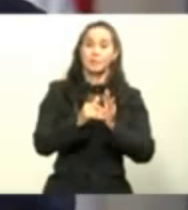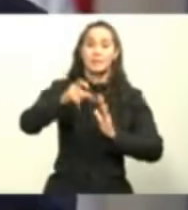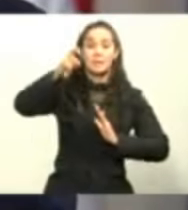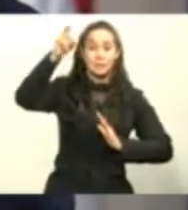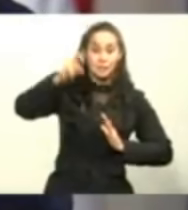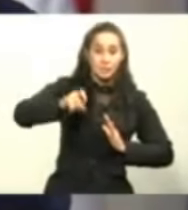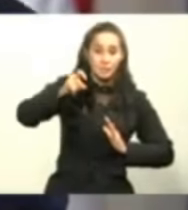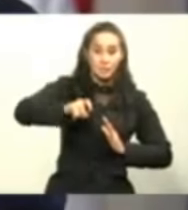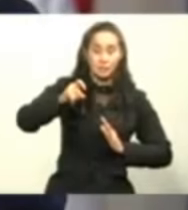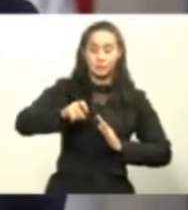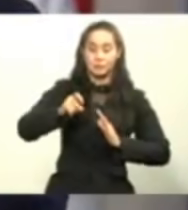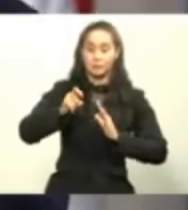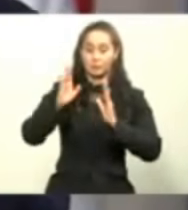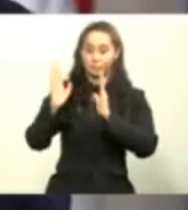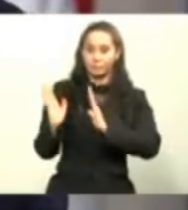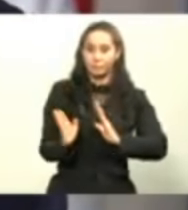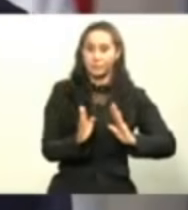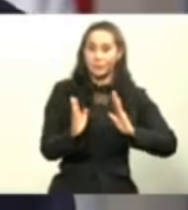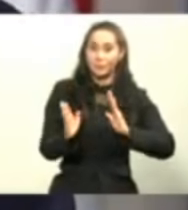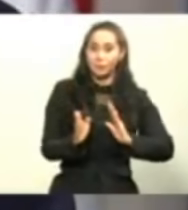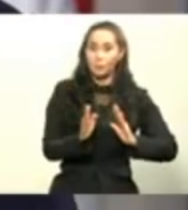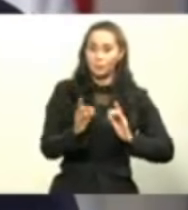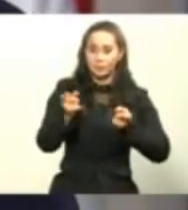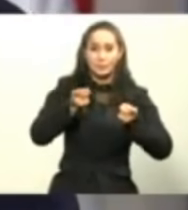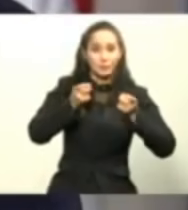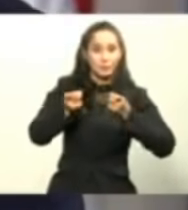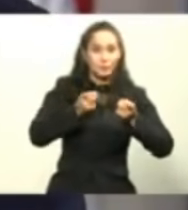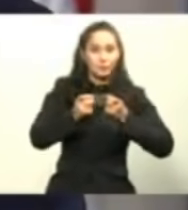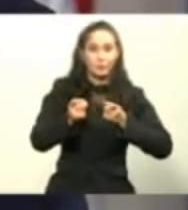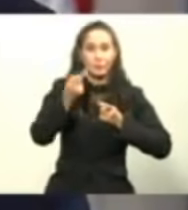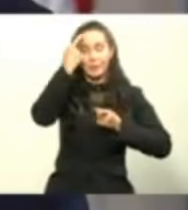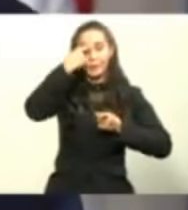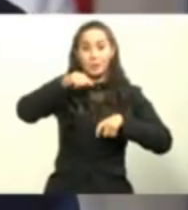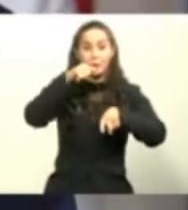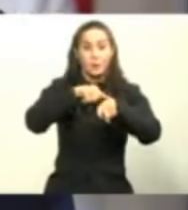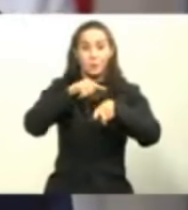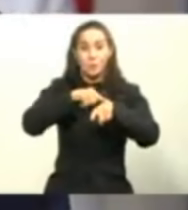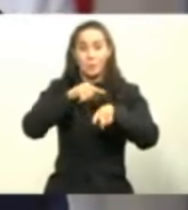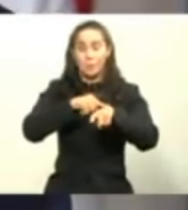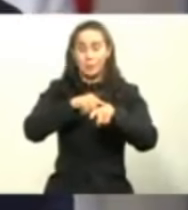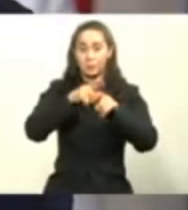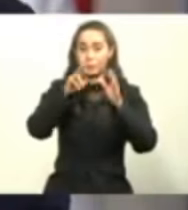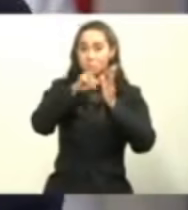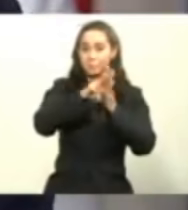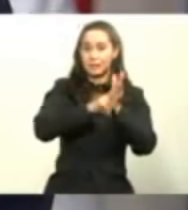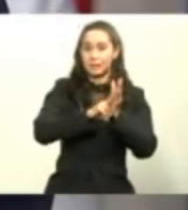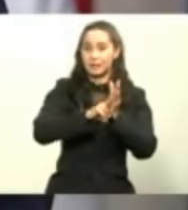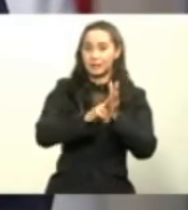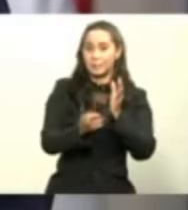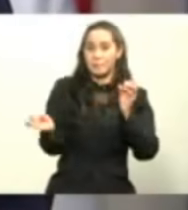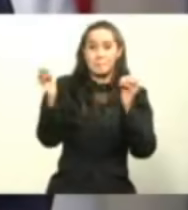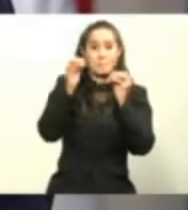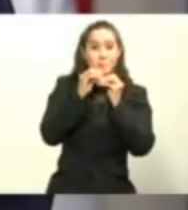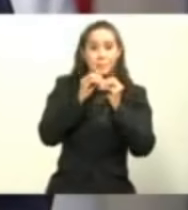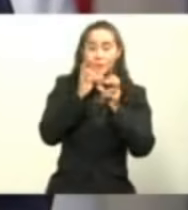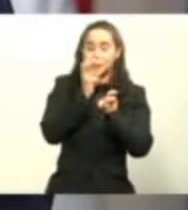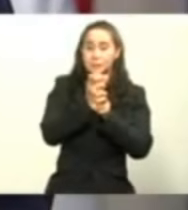tienen que mantener el orden, porque si no vamos a tener que ir a momentos y a restricciones mayores,